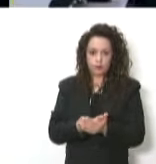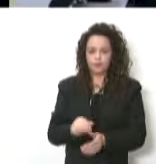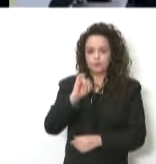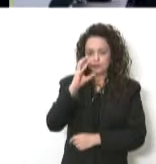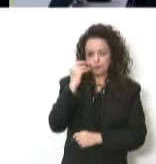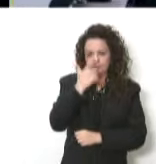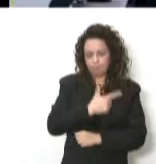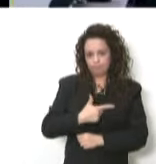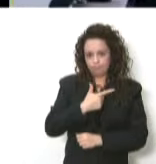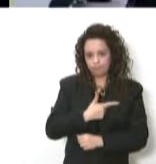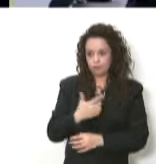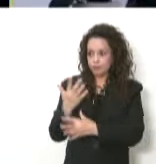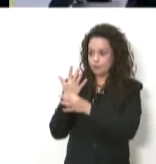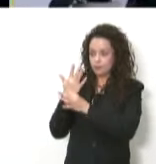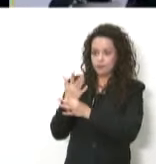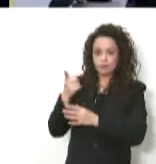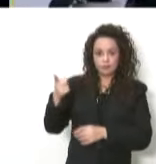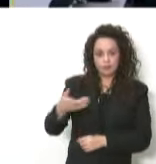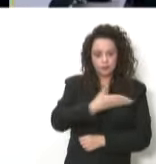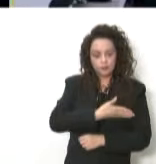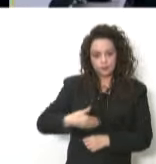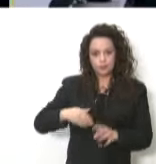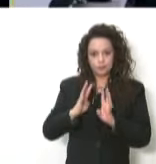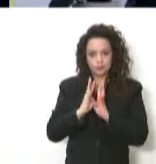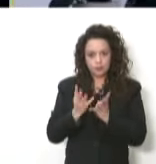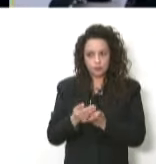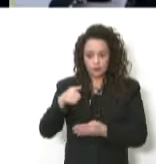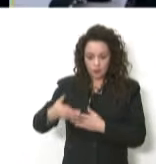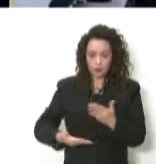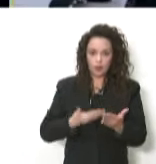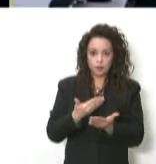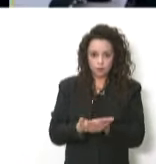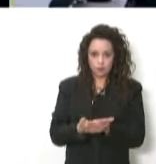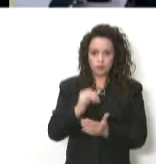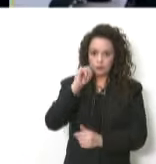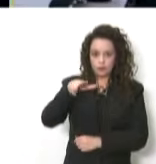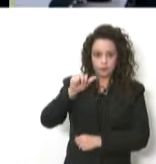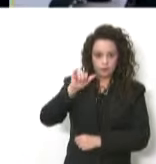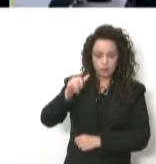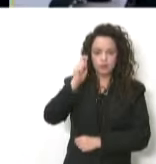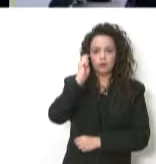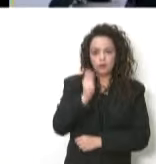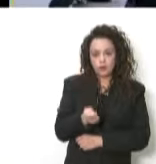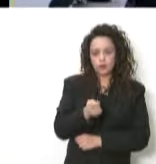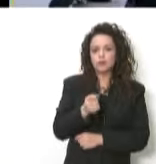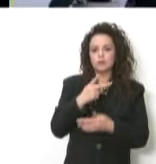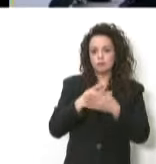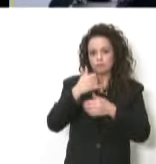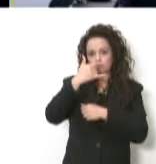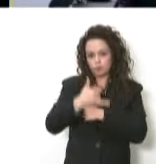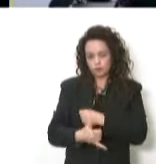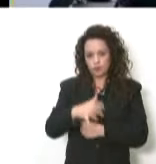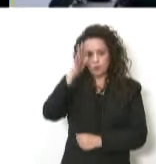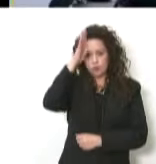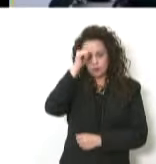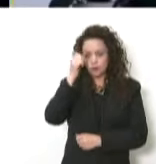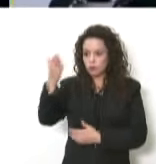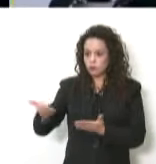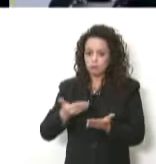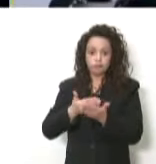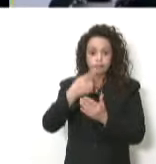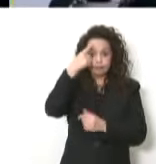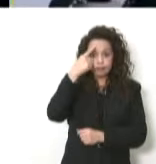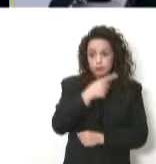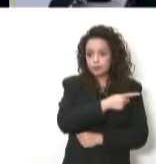del comisionado presidente, se presenta al pleno de este instituto el proyecto de acuerdo mediante el cual se somete a su